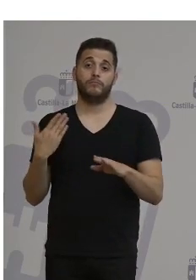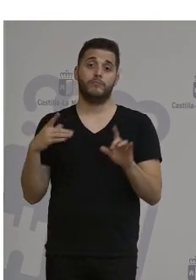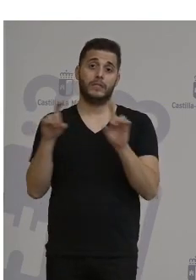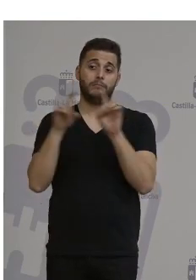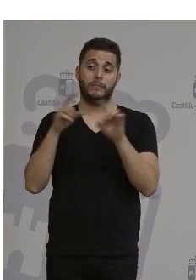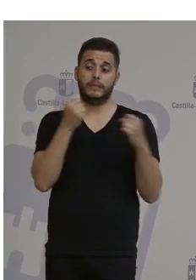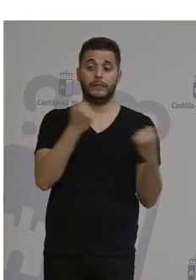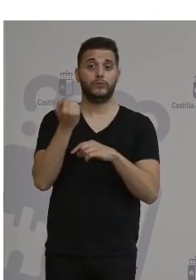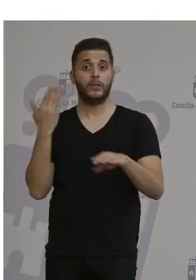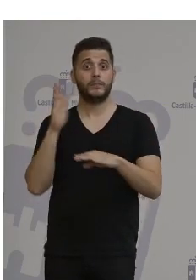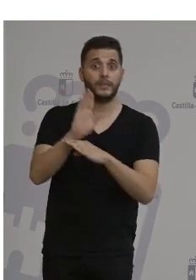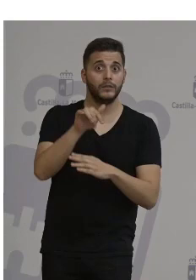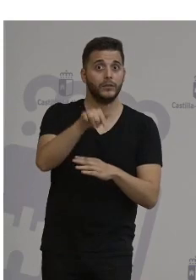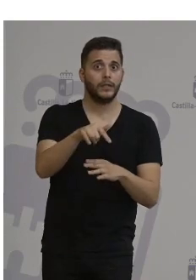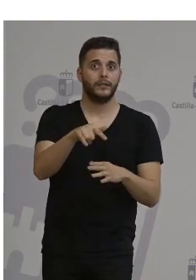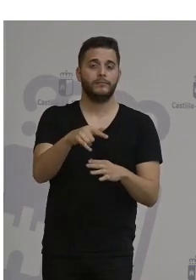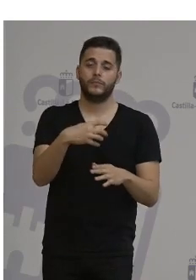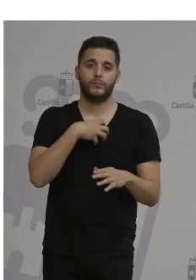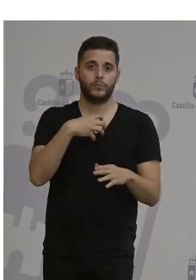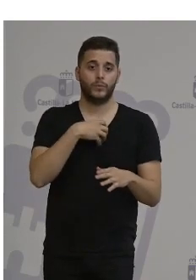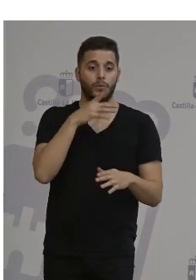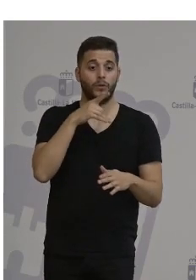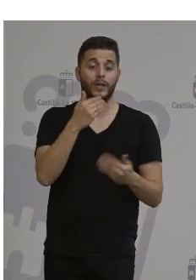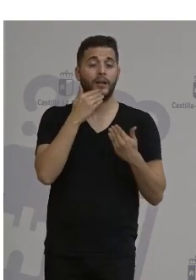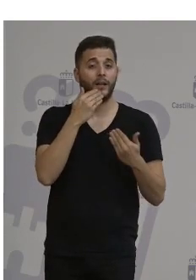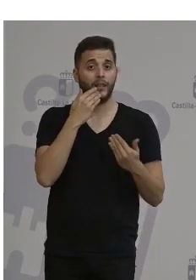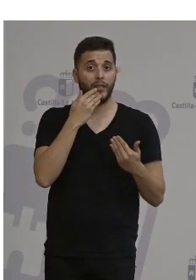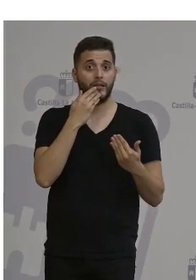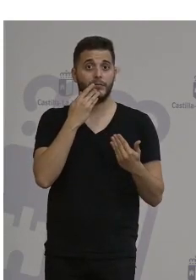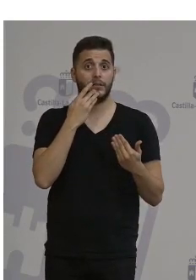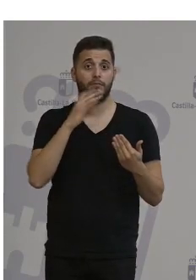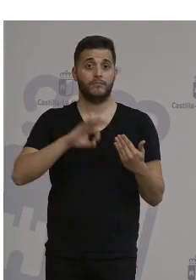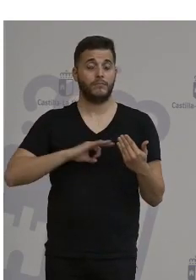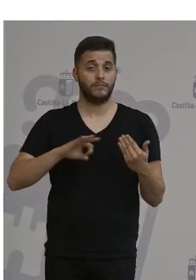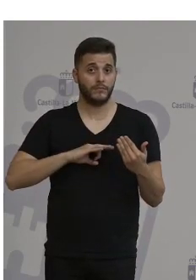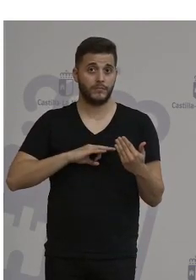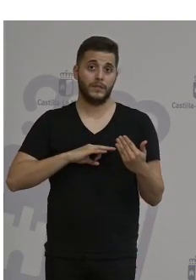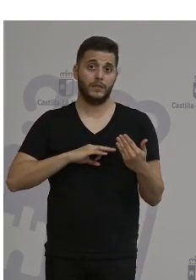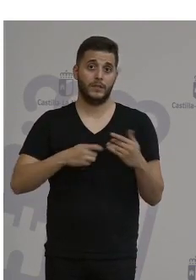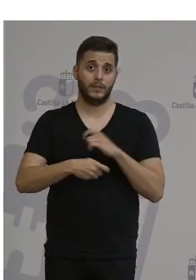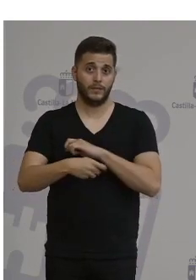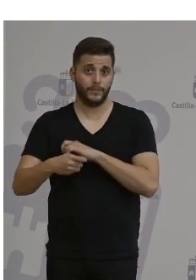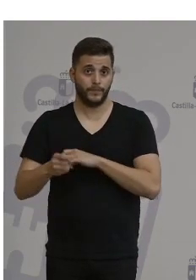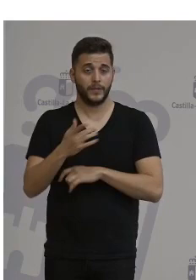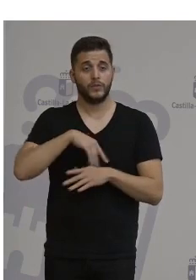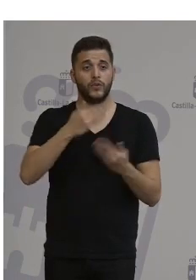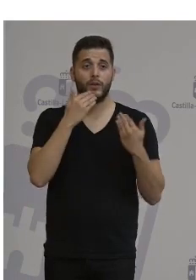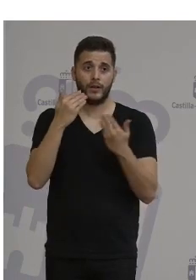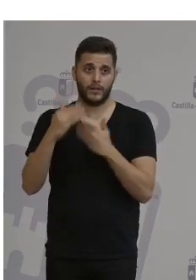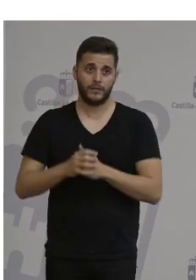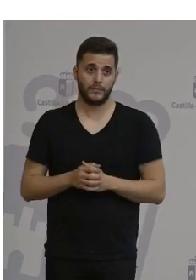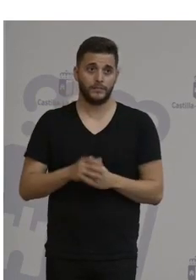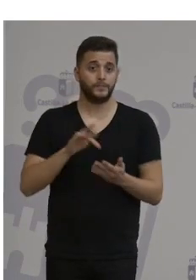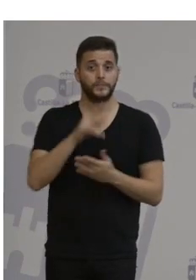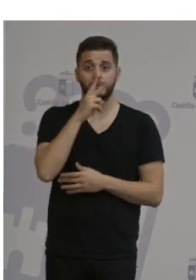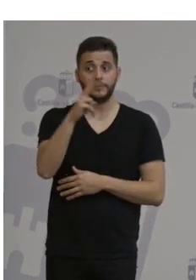saludaros personalmente. Gracias en nombre de la Diputación Foral de Vizcaya. En nombre de Vizcaya, Esquerri Casco. Mirad, hace dos